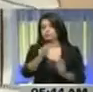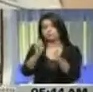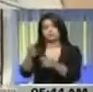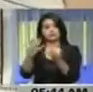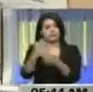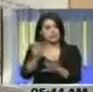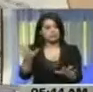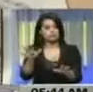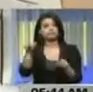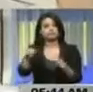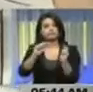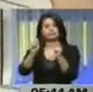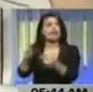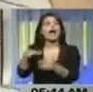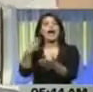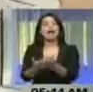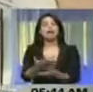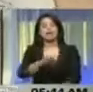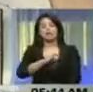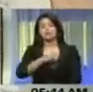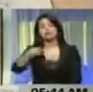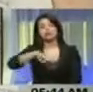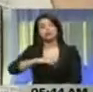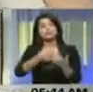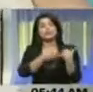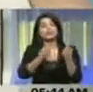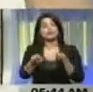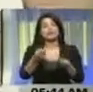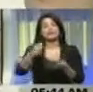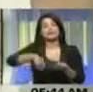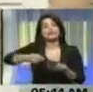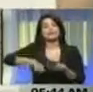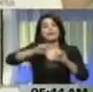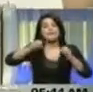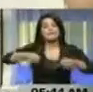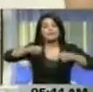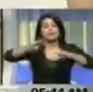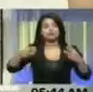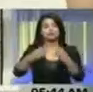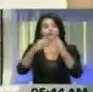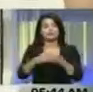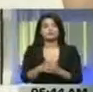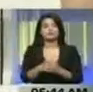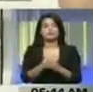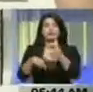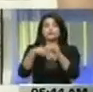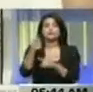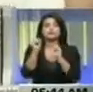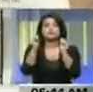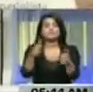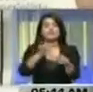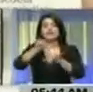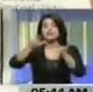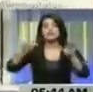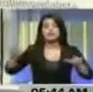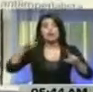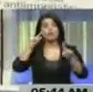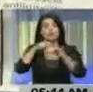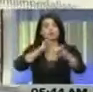ahora nosotros tenemos hasta el mes de enero la presidencia de Mercosur. Mañana inician gira en defensa de la Carta